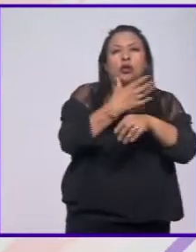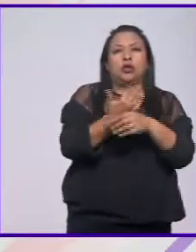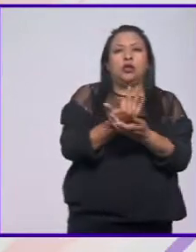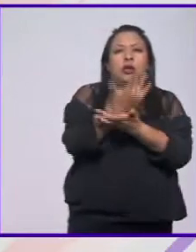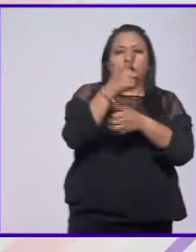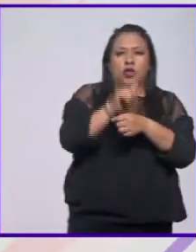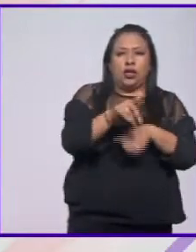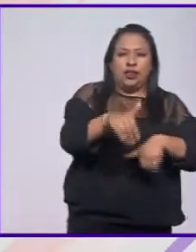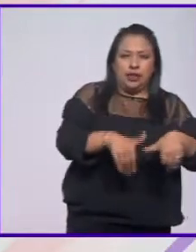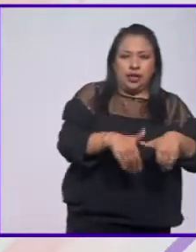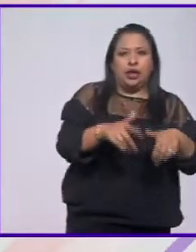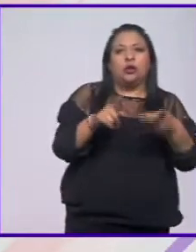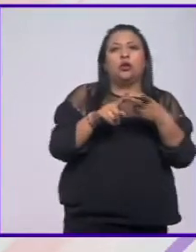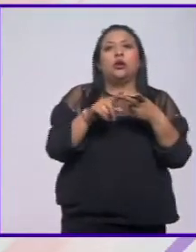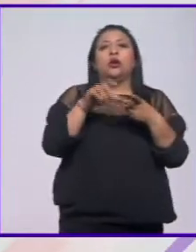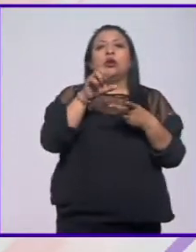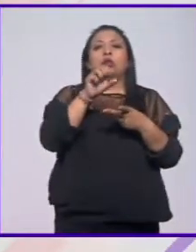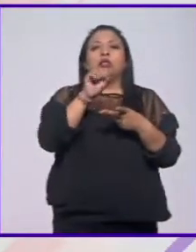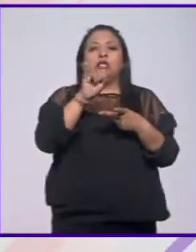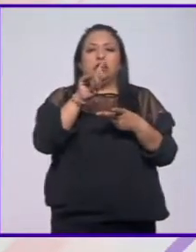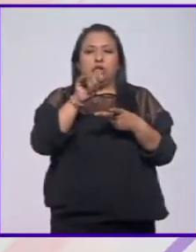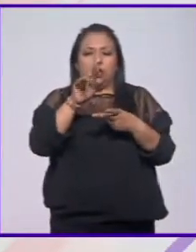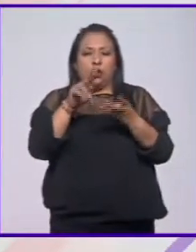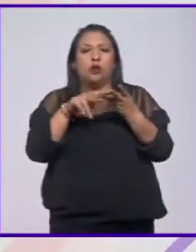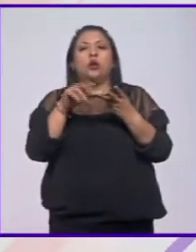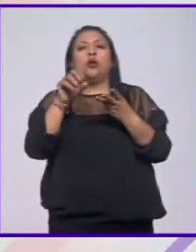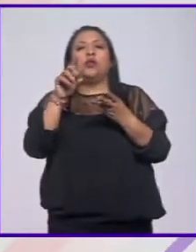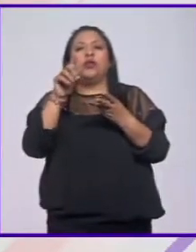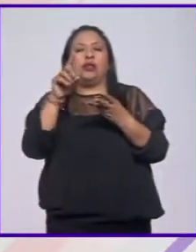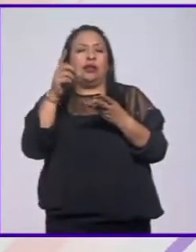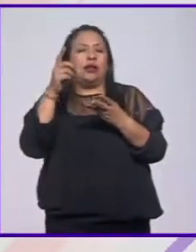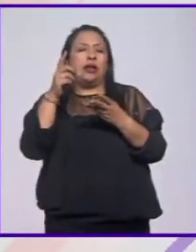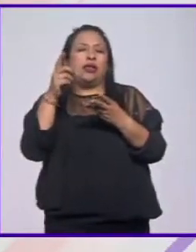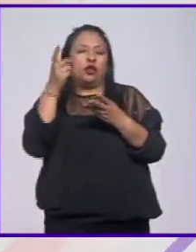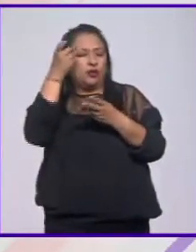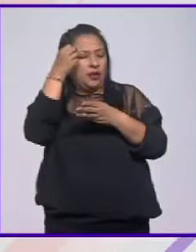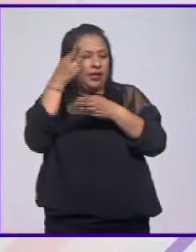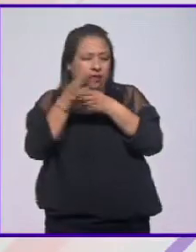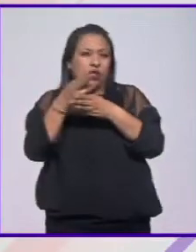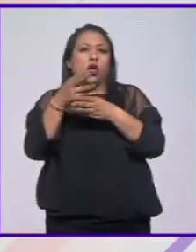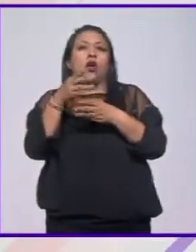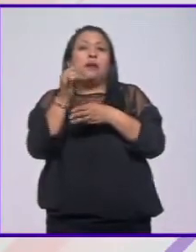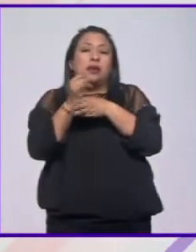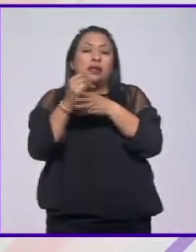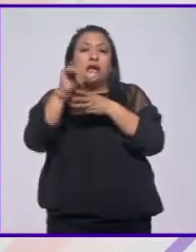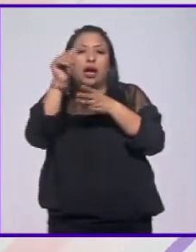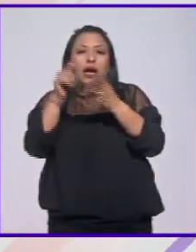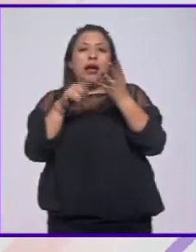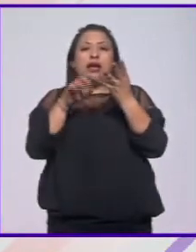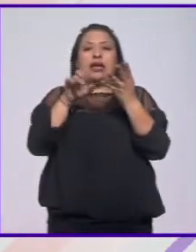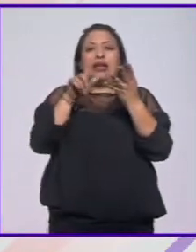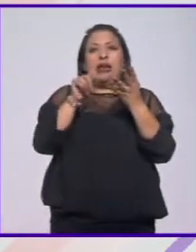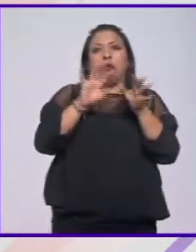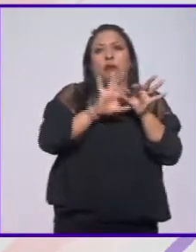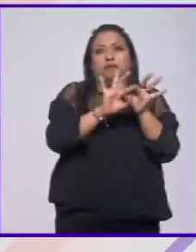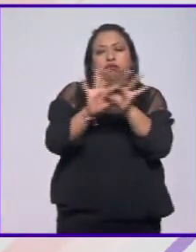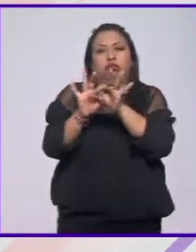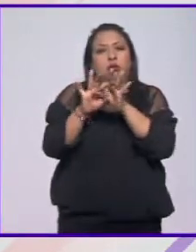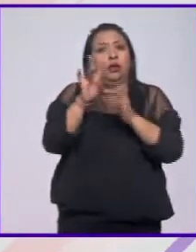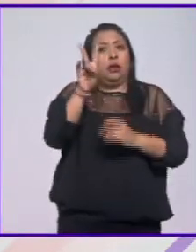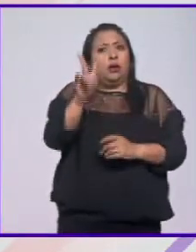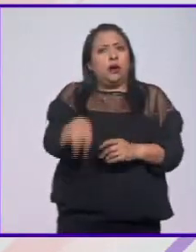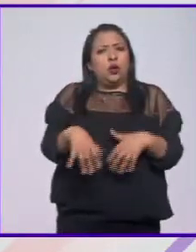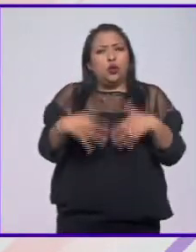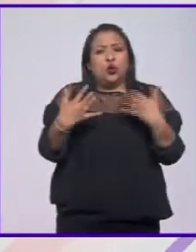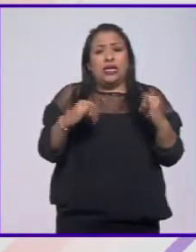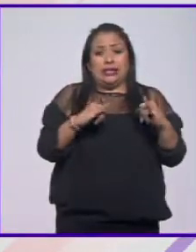del Teatro, el CITRU, la Subdirección General de Educación e Investigación Artística, la ENAD. De verdad,